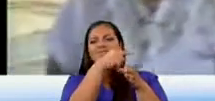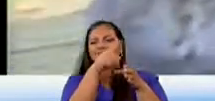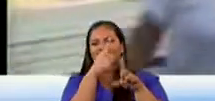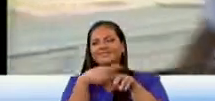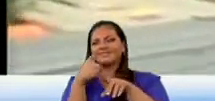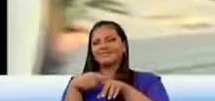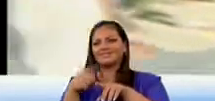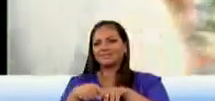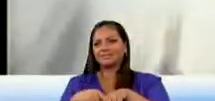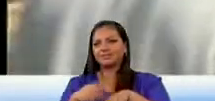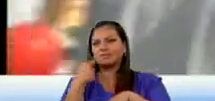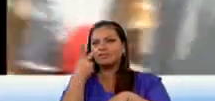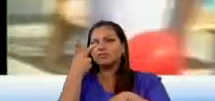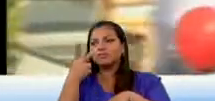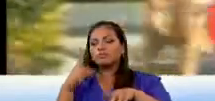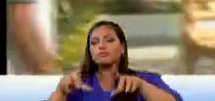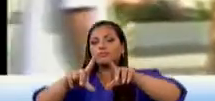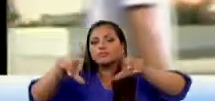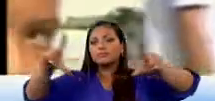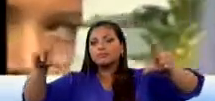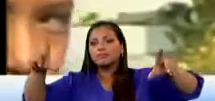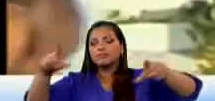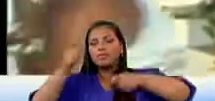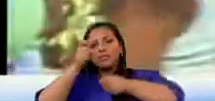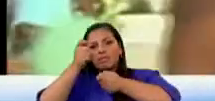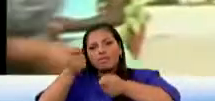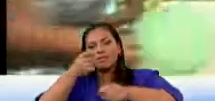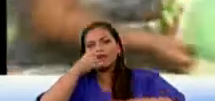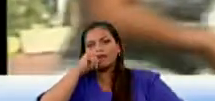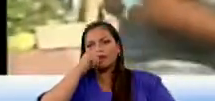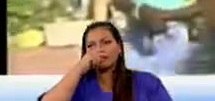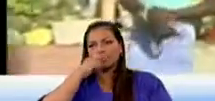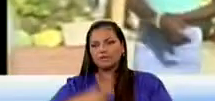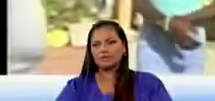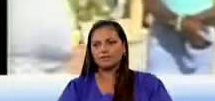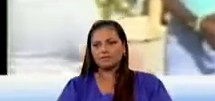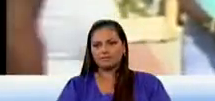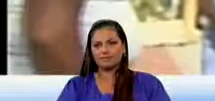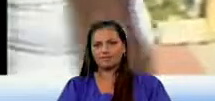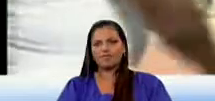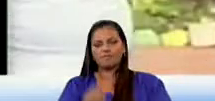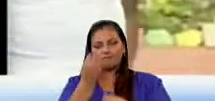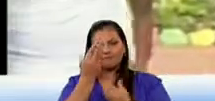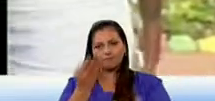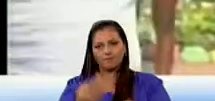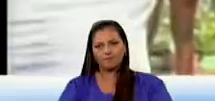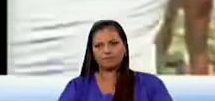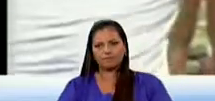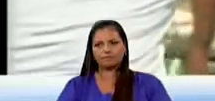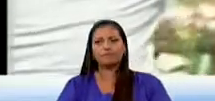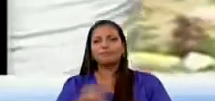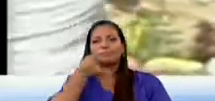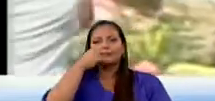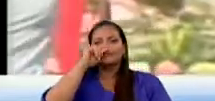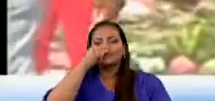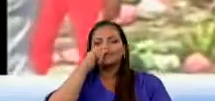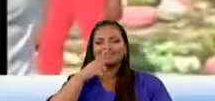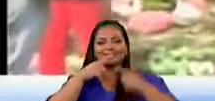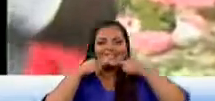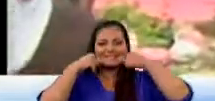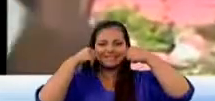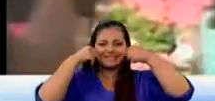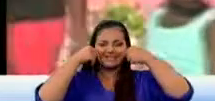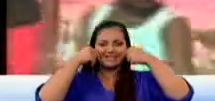cartel a homenaje a los niños. Si no me equivoco, dice, cuando los niños sonríen, hay fe,